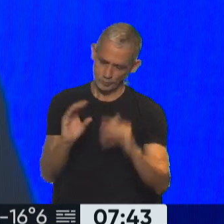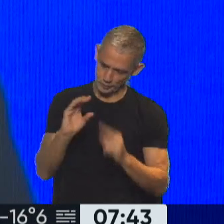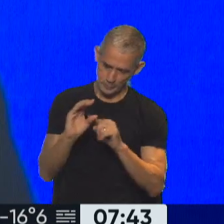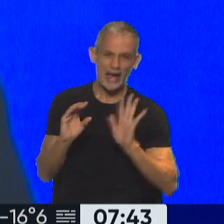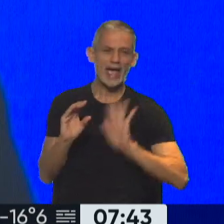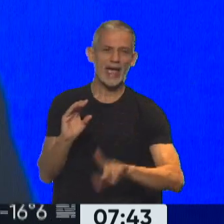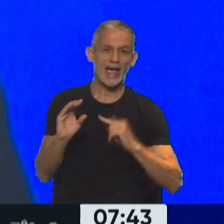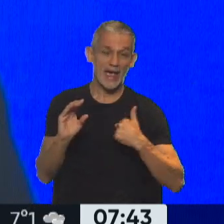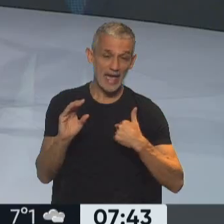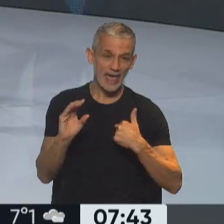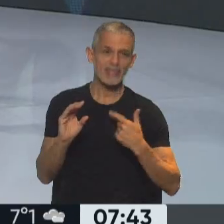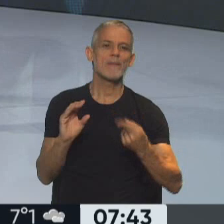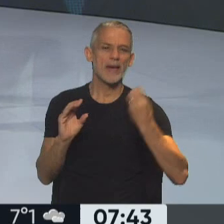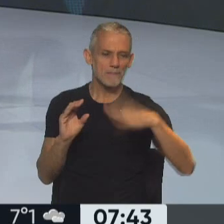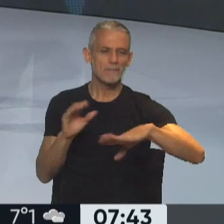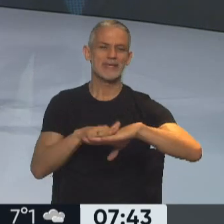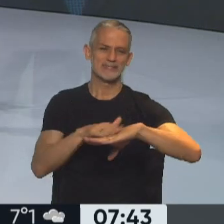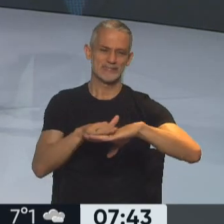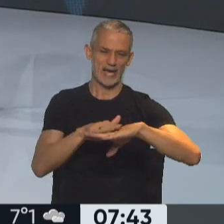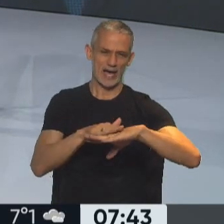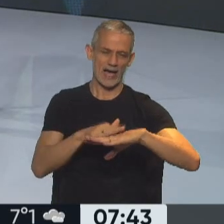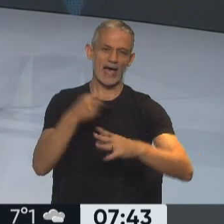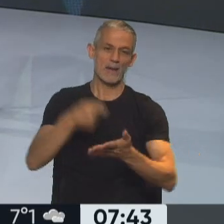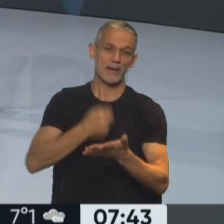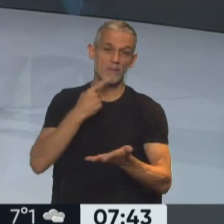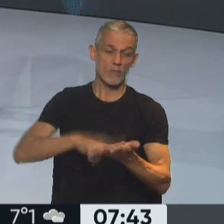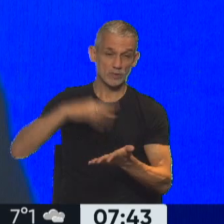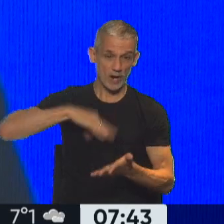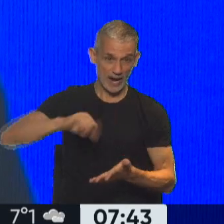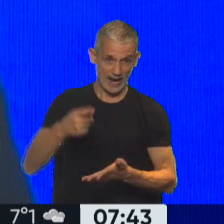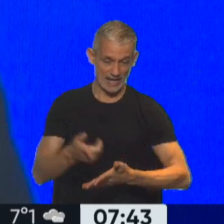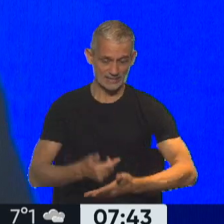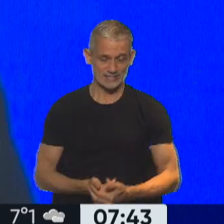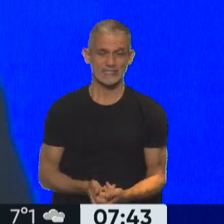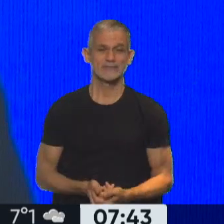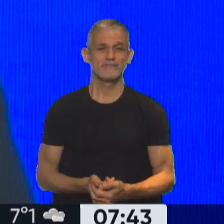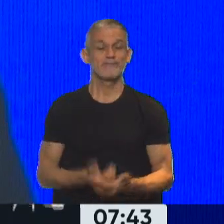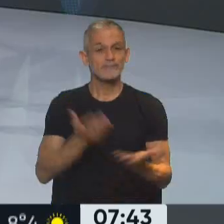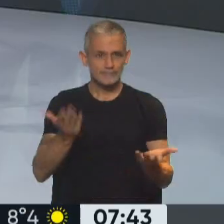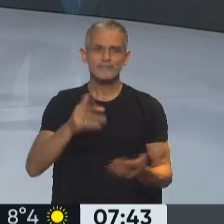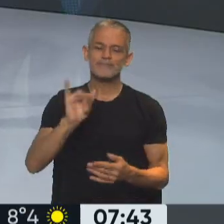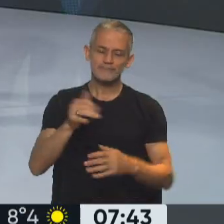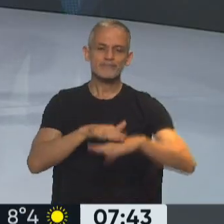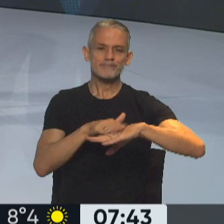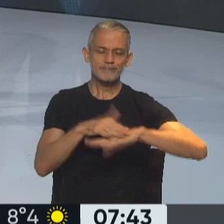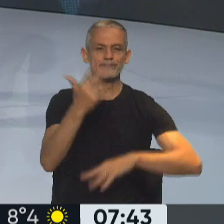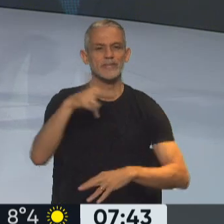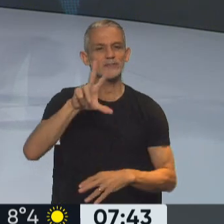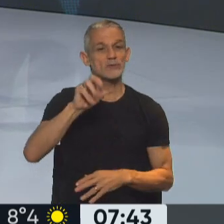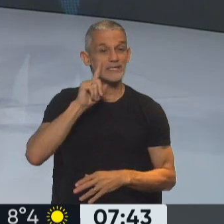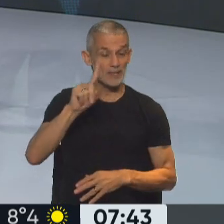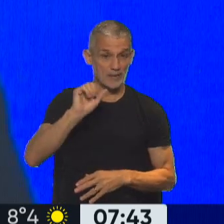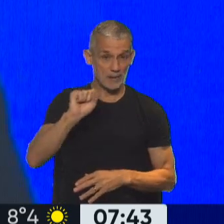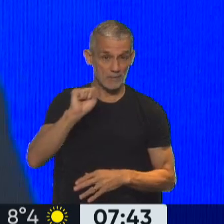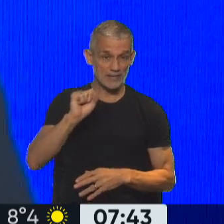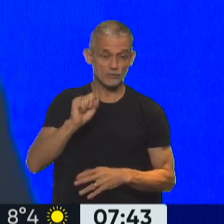aplicar las deducciones, comienza entonces a pagarse este impuesto a las ganancias. Pero sí, 330 mil pesos